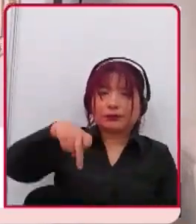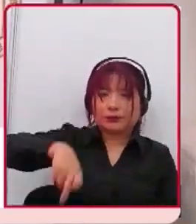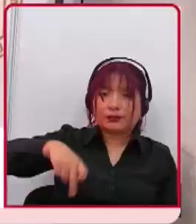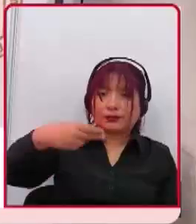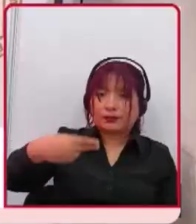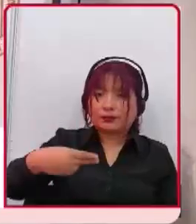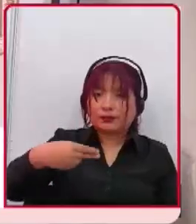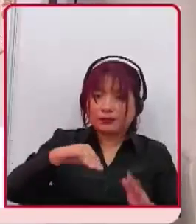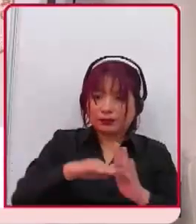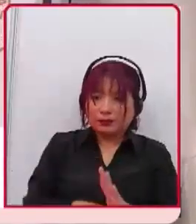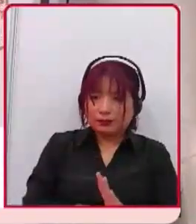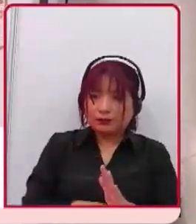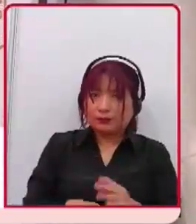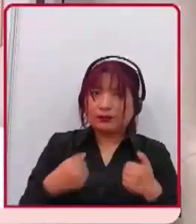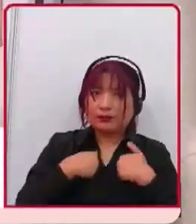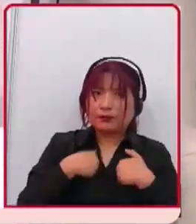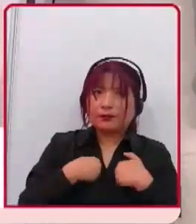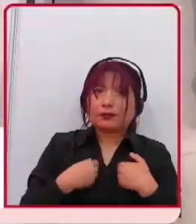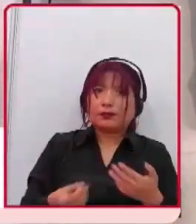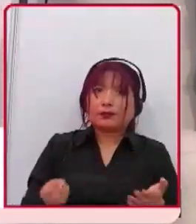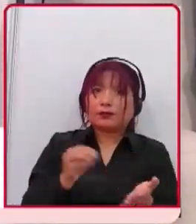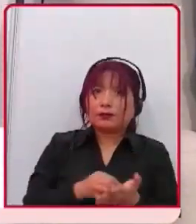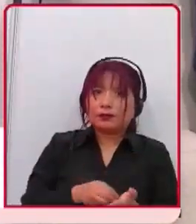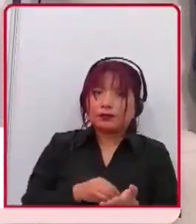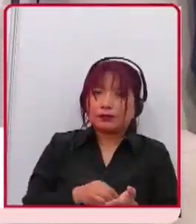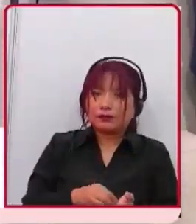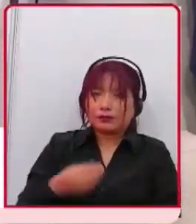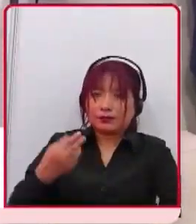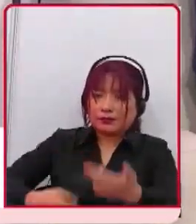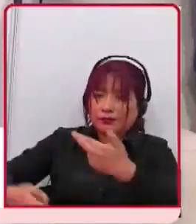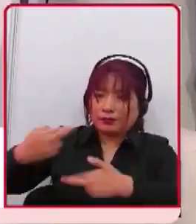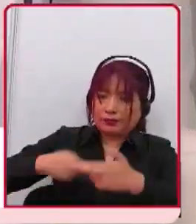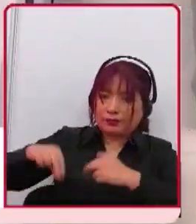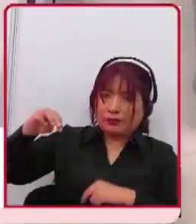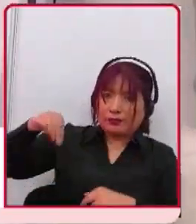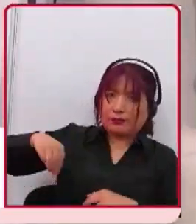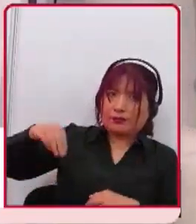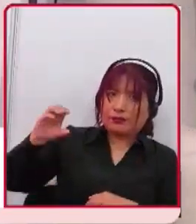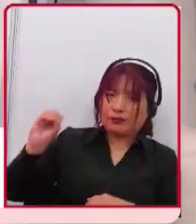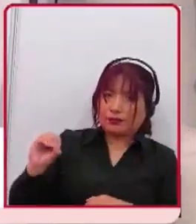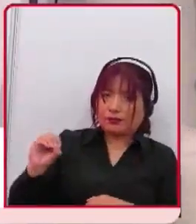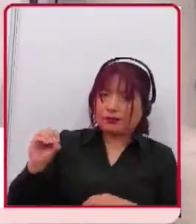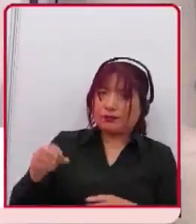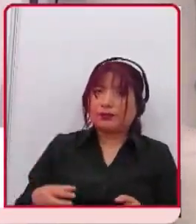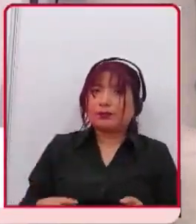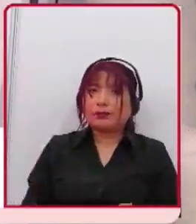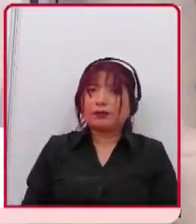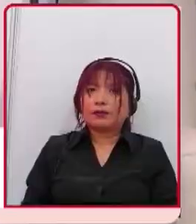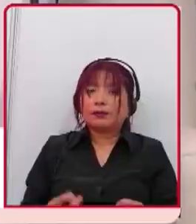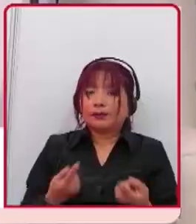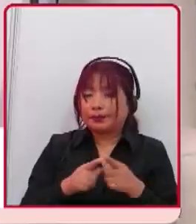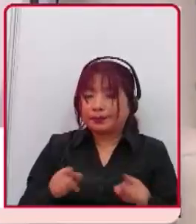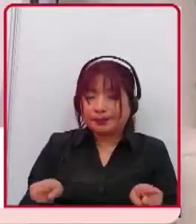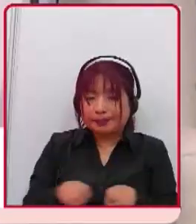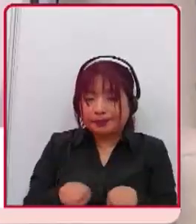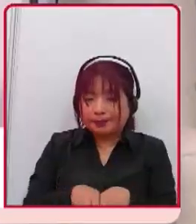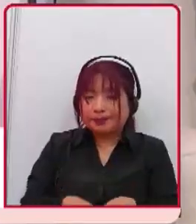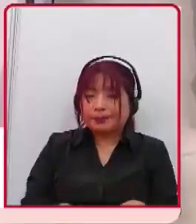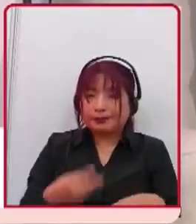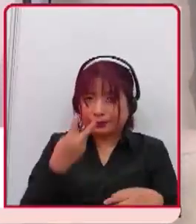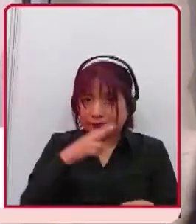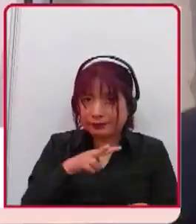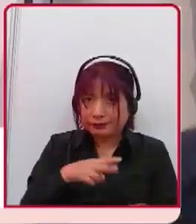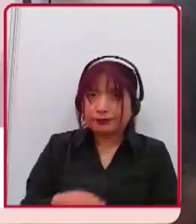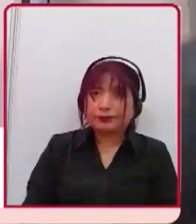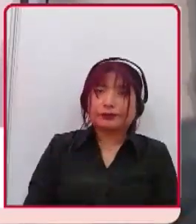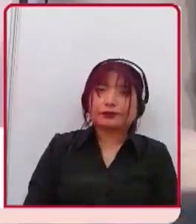se tenía un incremento en la recuperación de molibdeno, ¿no? Pero algo que pudimos evidenciar es que también